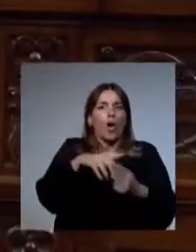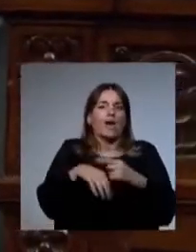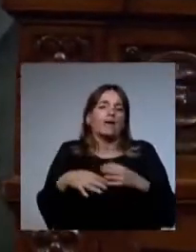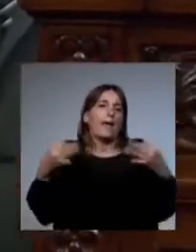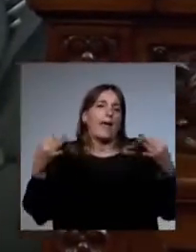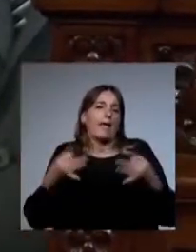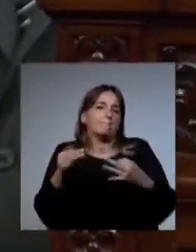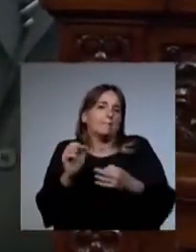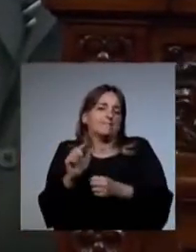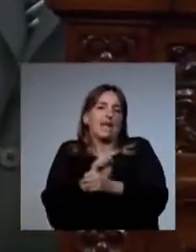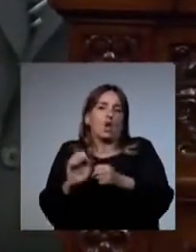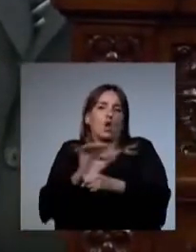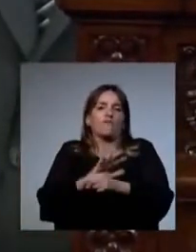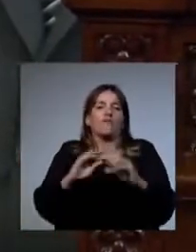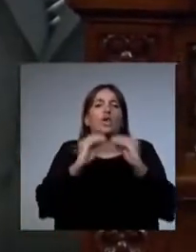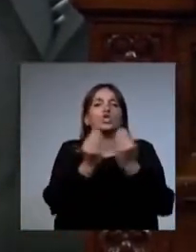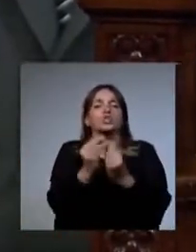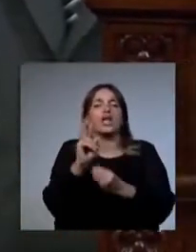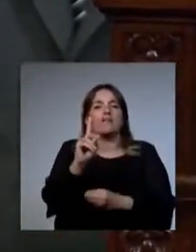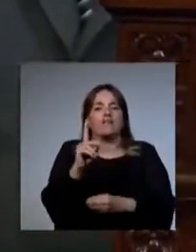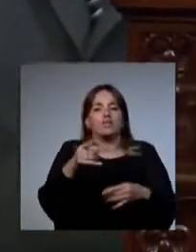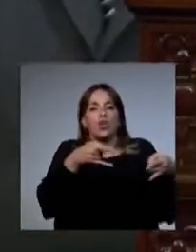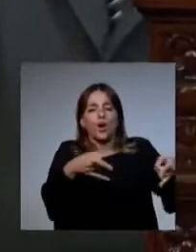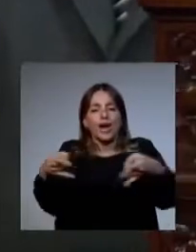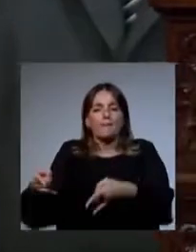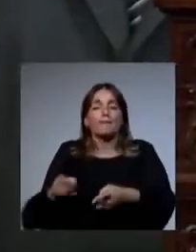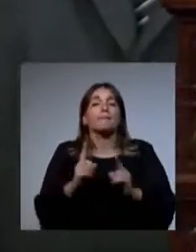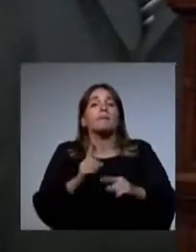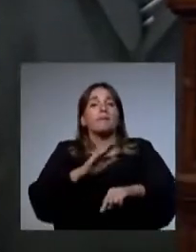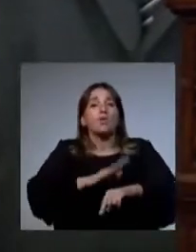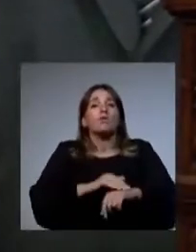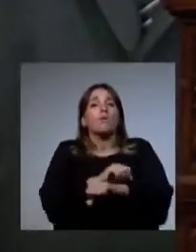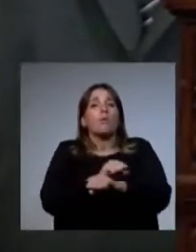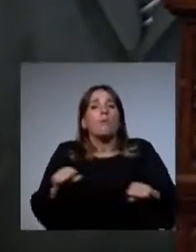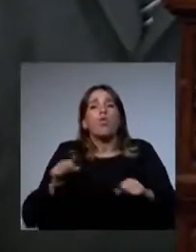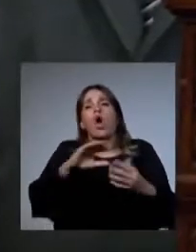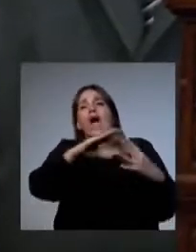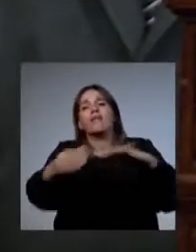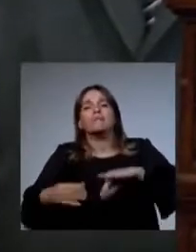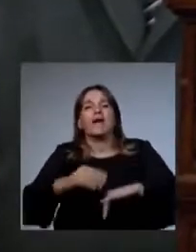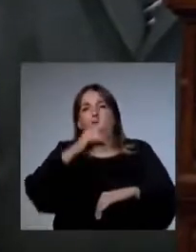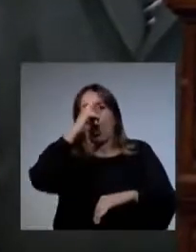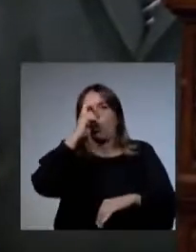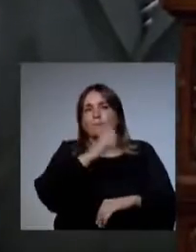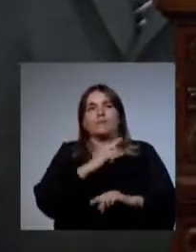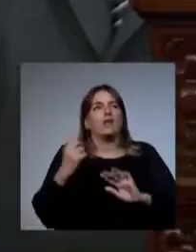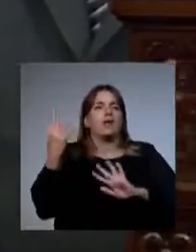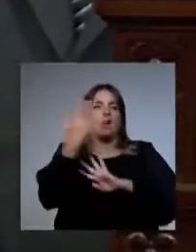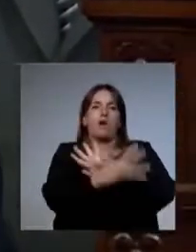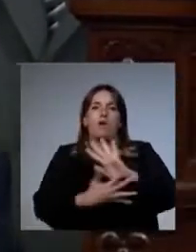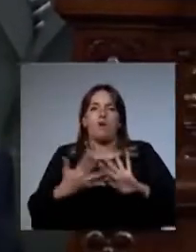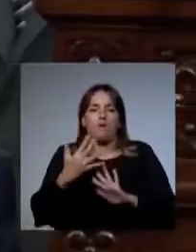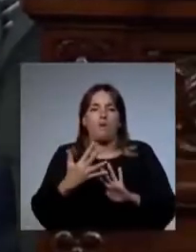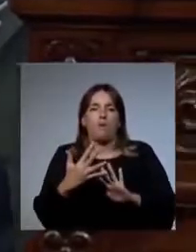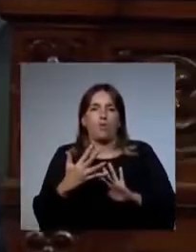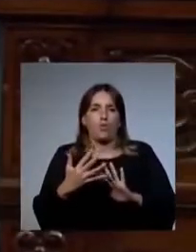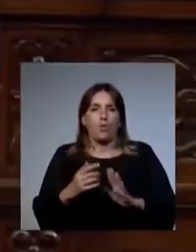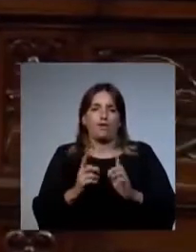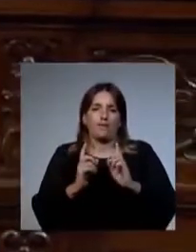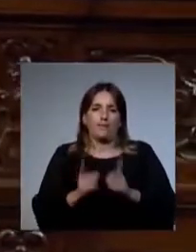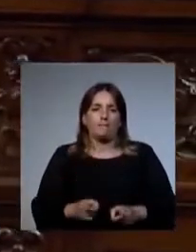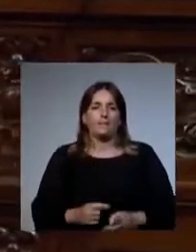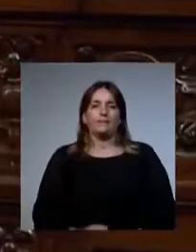camas y al mismo tiempo se adecuaron hospitales a lo largo y ancho de todo el